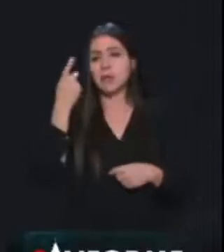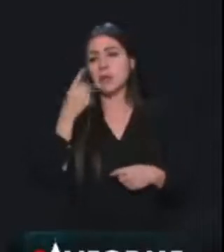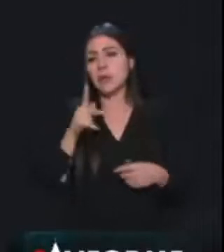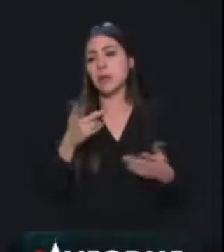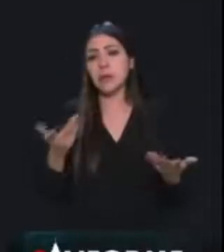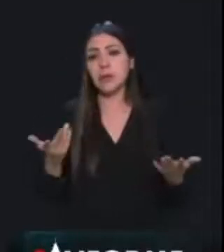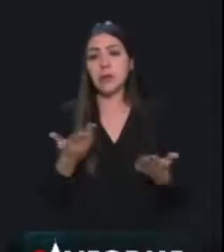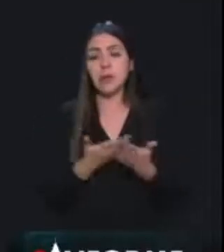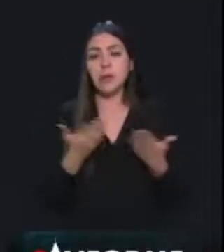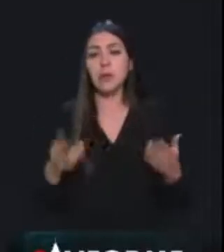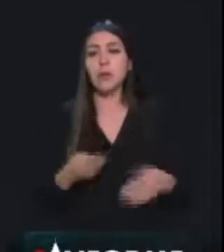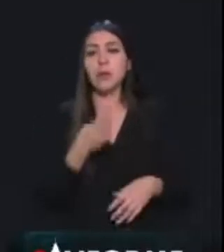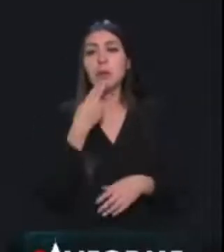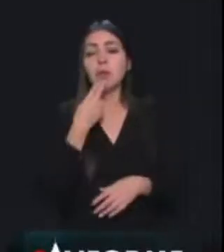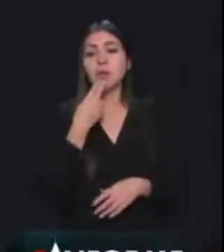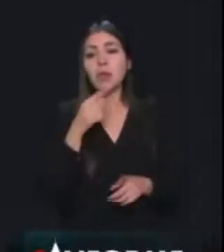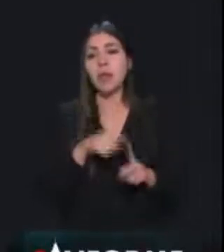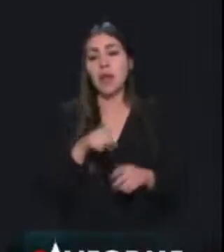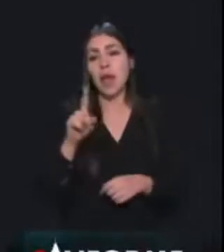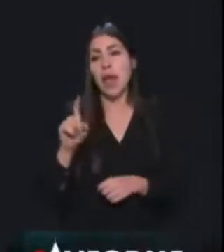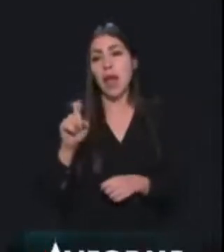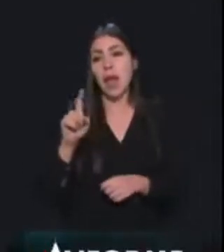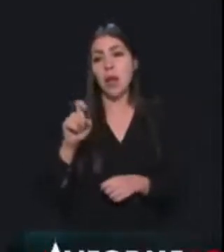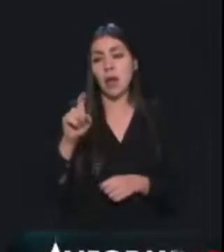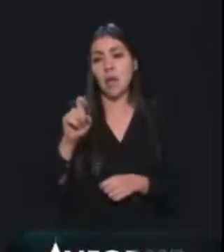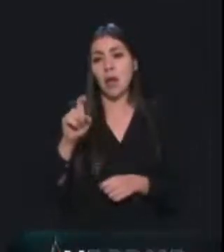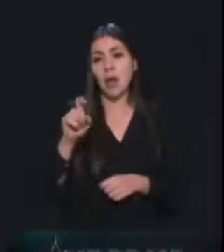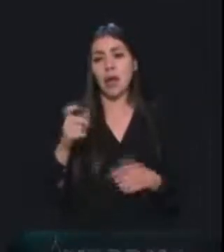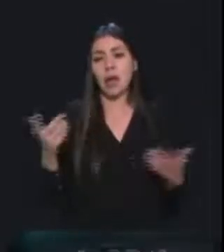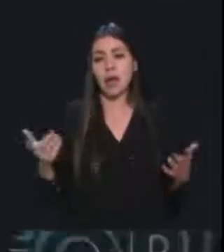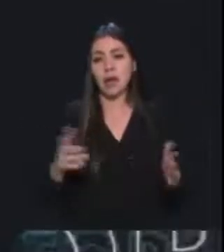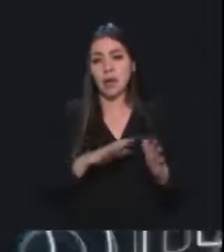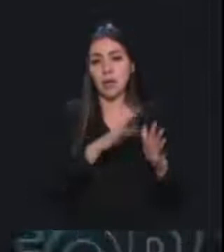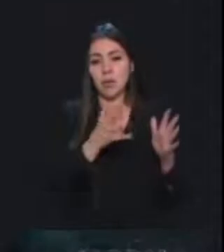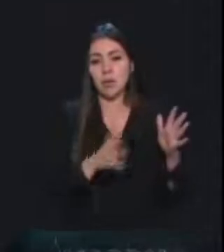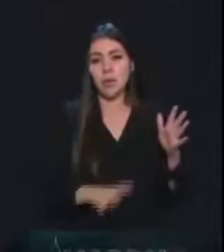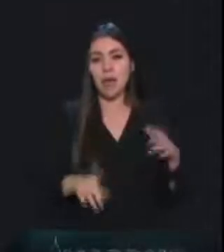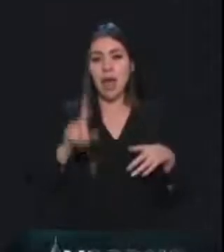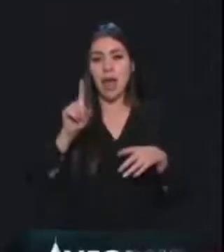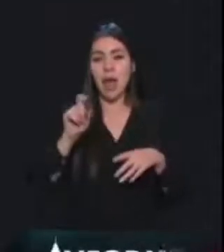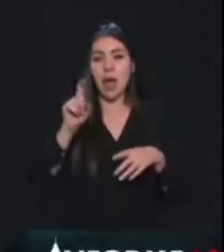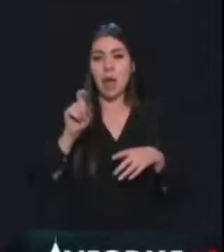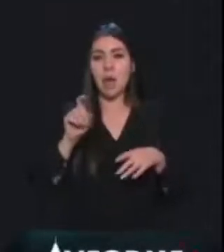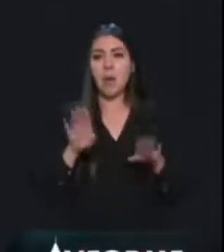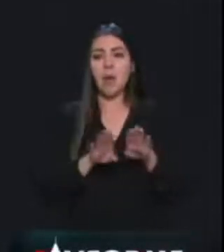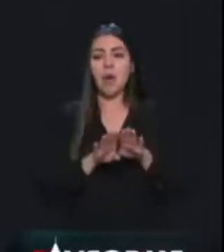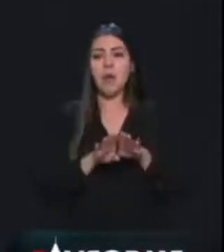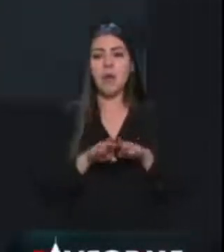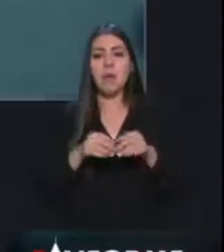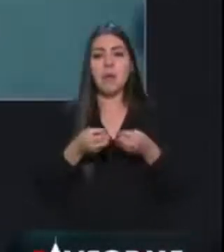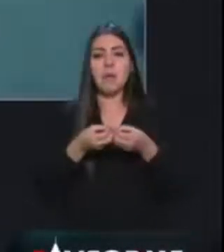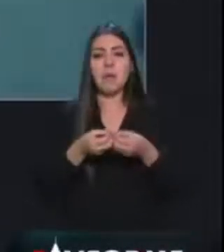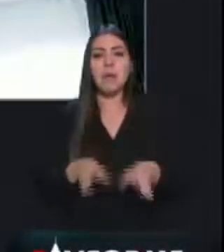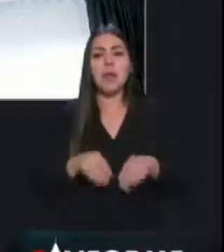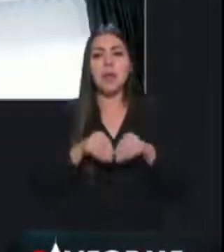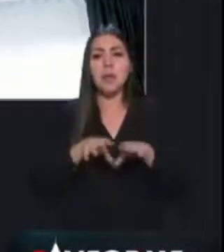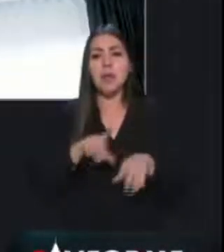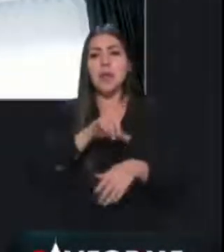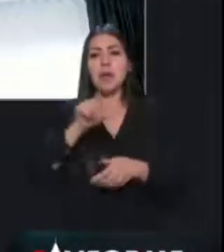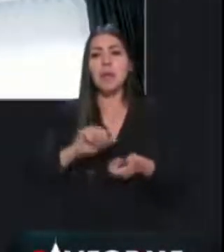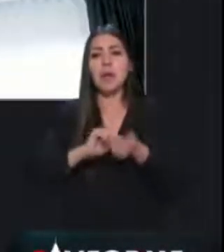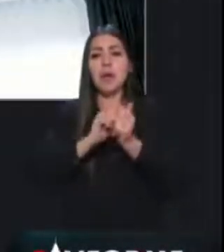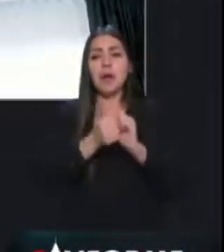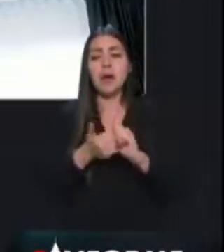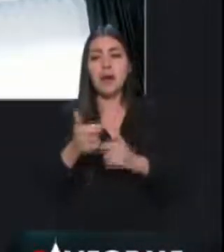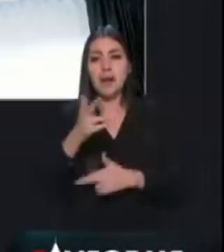alguna manera utilizando el agua y una presa la tira, la deja ir, aunque quizá después la recupere para uso humano,